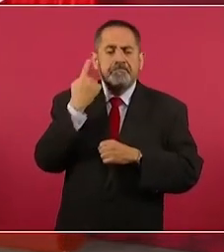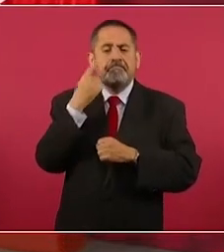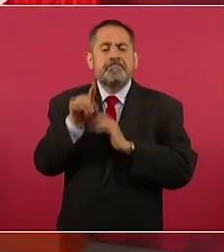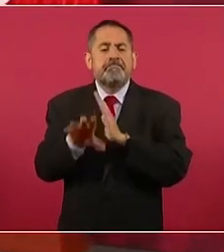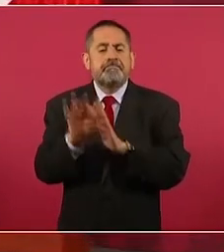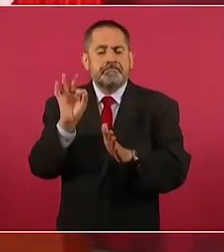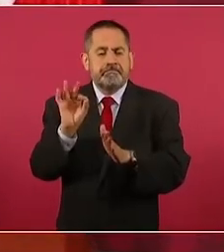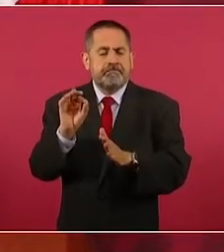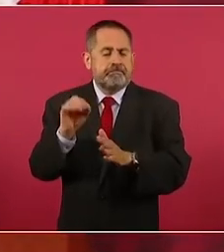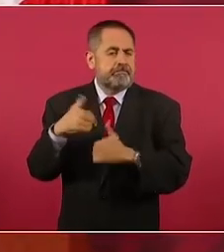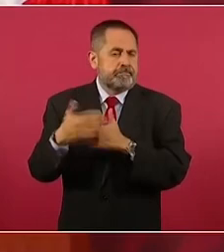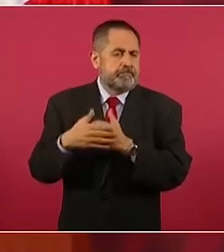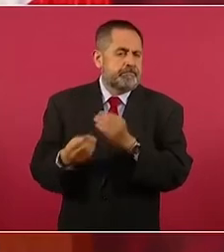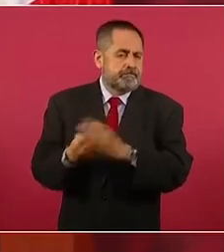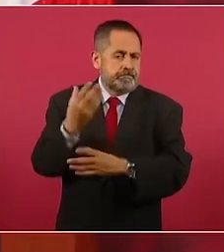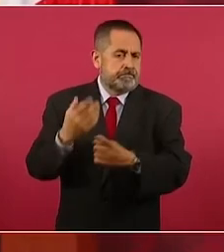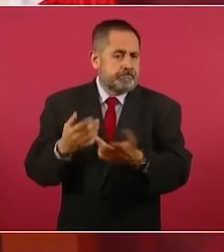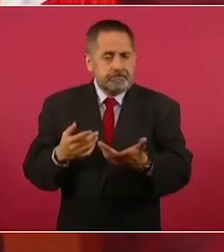Fue